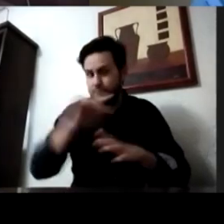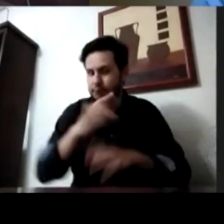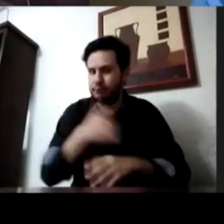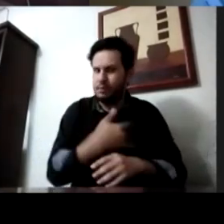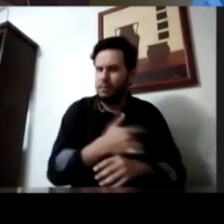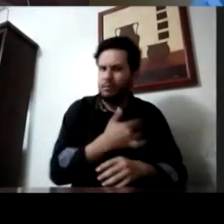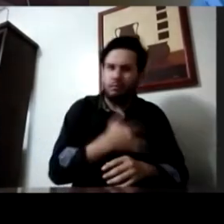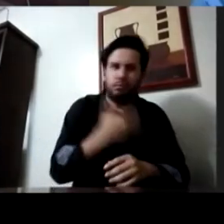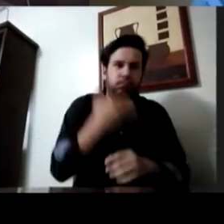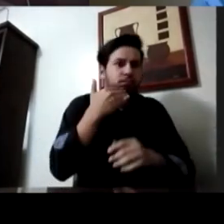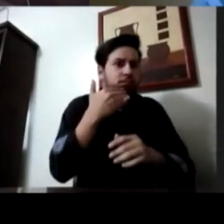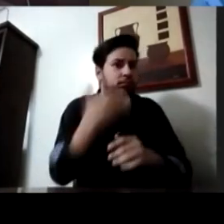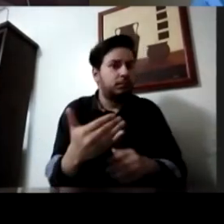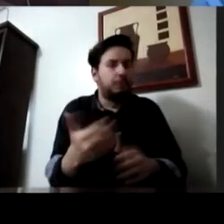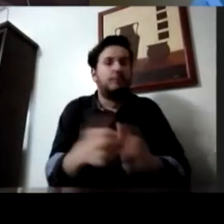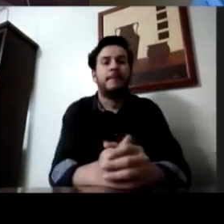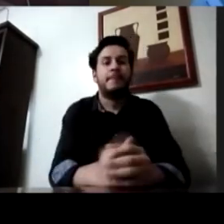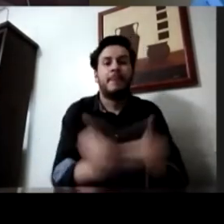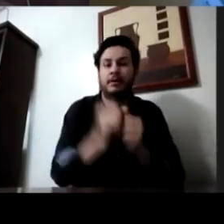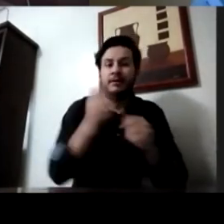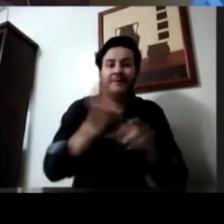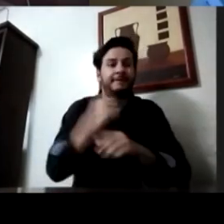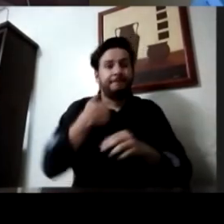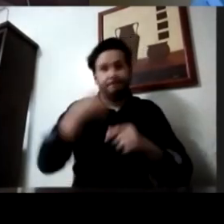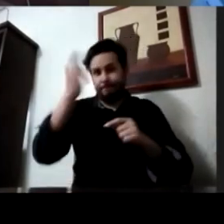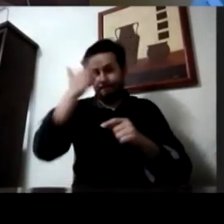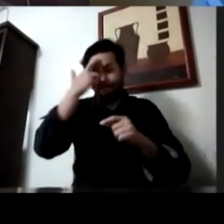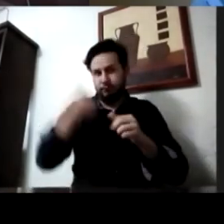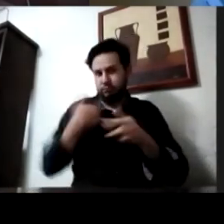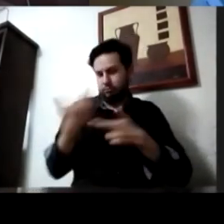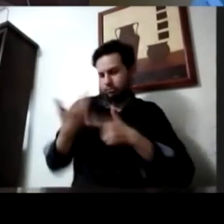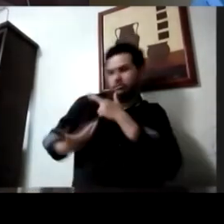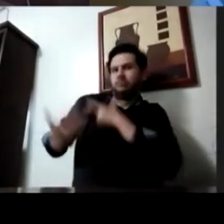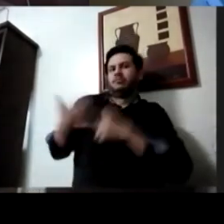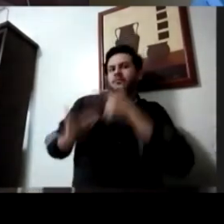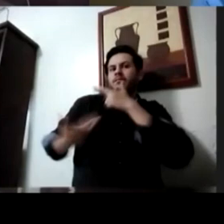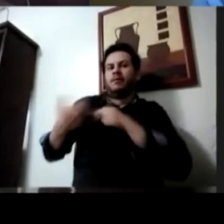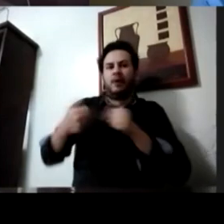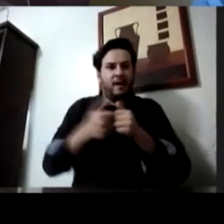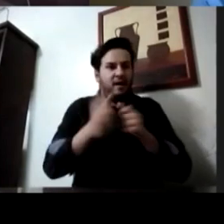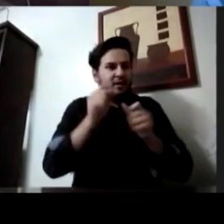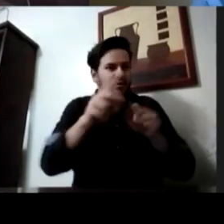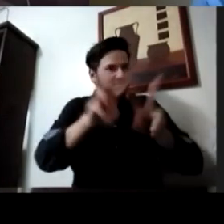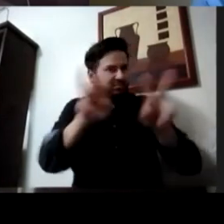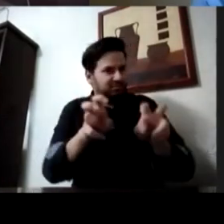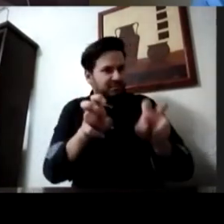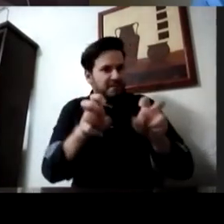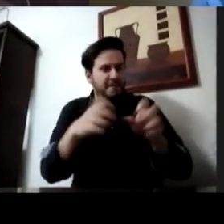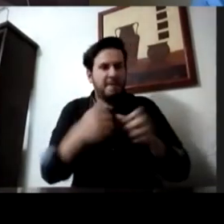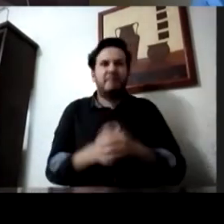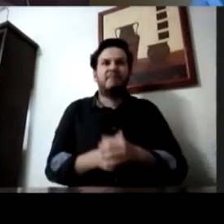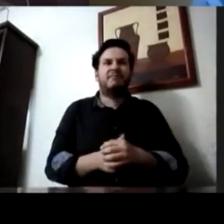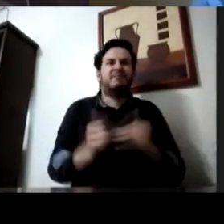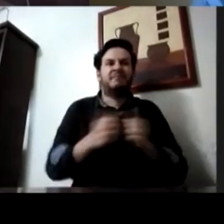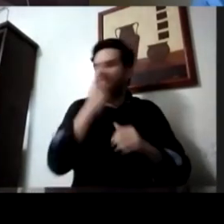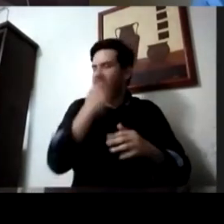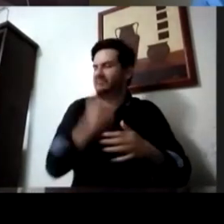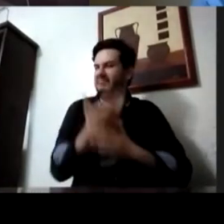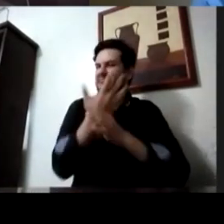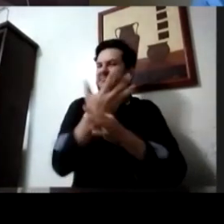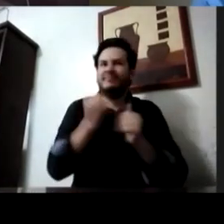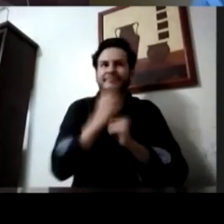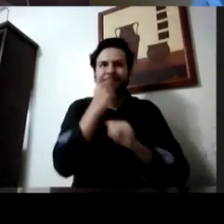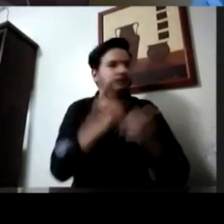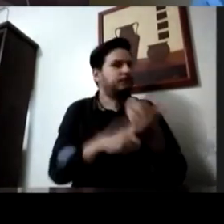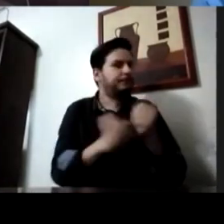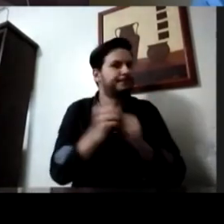te parece, pues retomamos parte de ese tema y agregamos, sobre la base de lo que le decía también a Jesús, esta